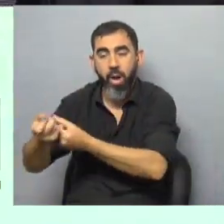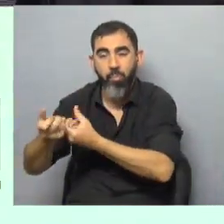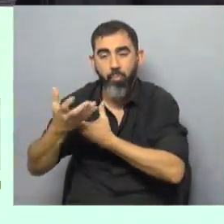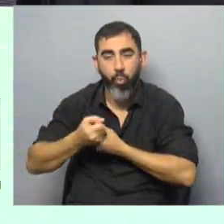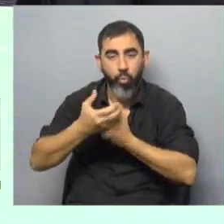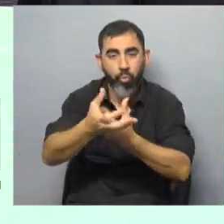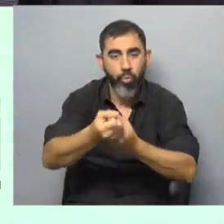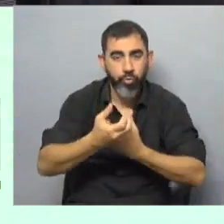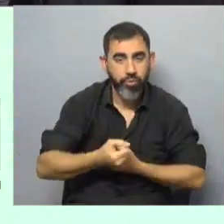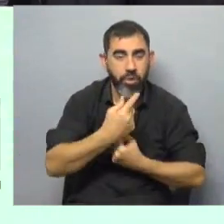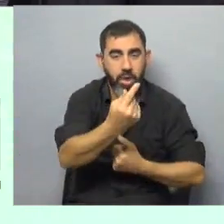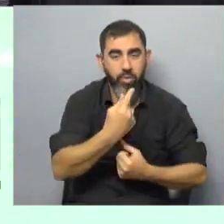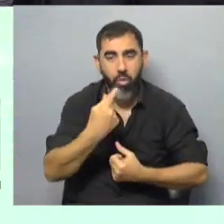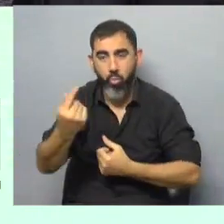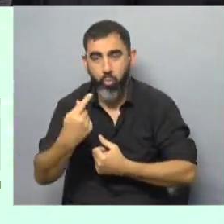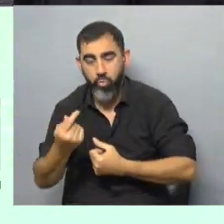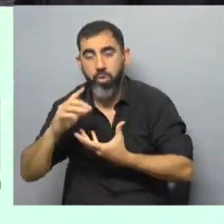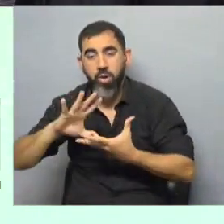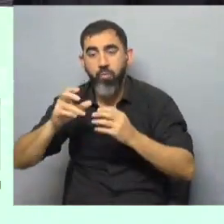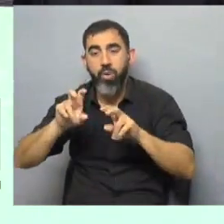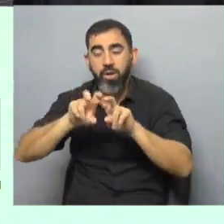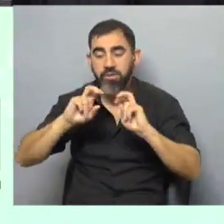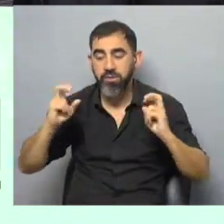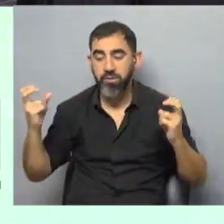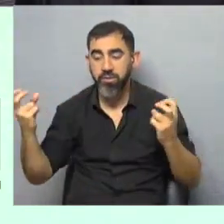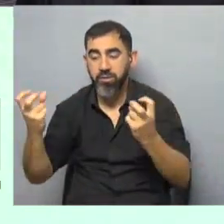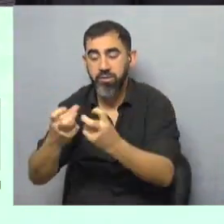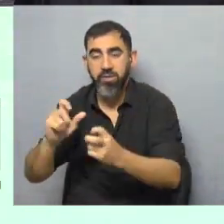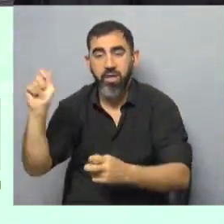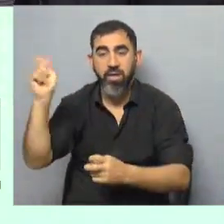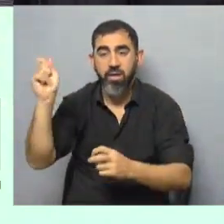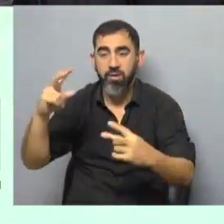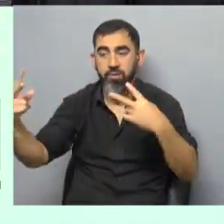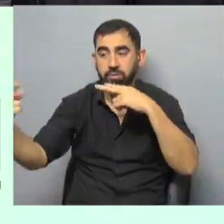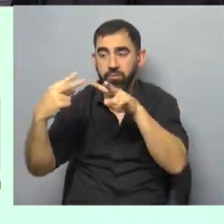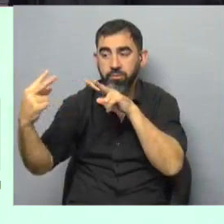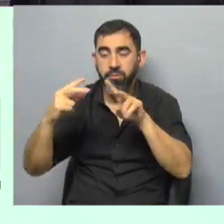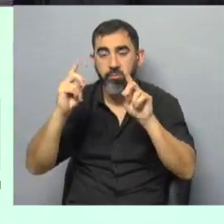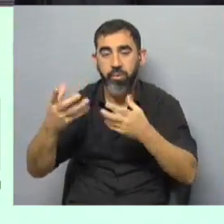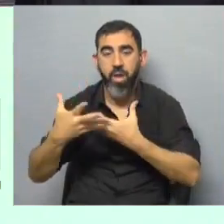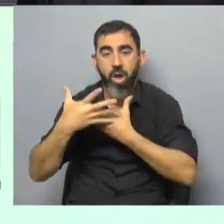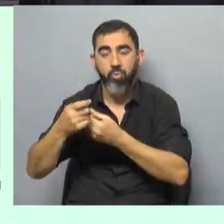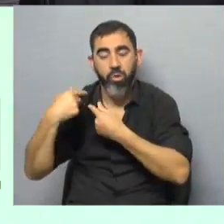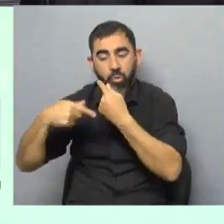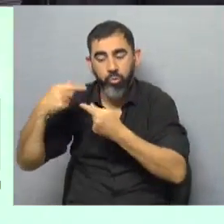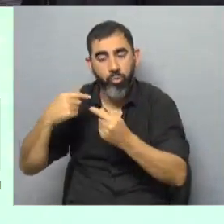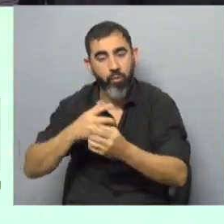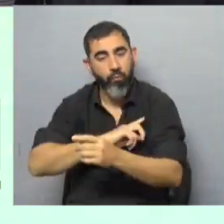otra y la forma en que se sentaban muchas veces en el recreo y se veían las caras, y eso como que las ayudaba un poco a seguir